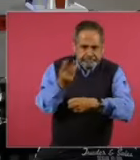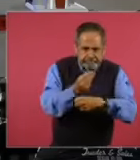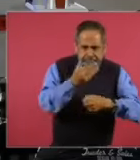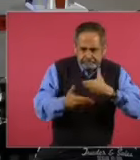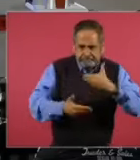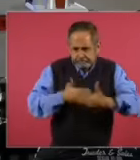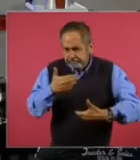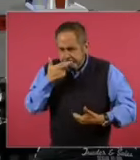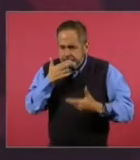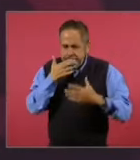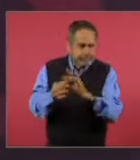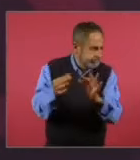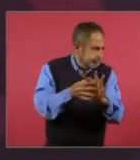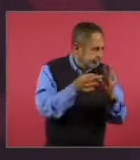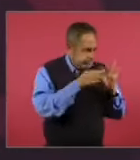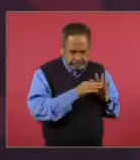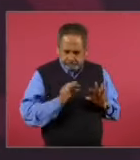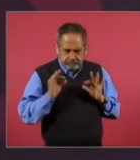para que